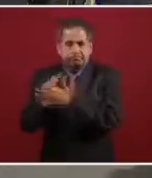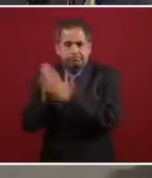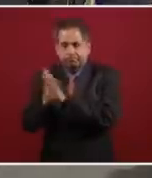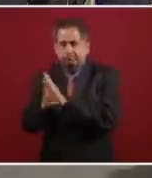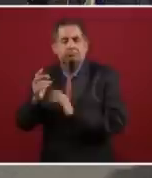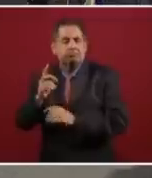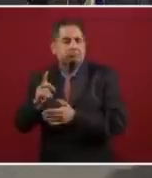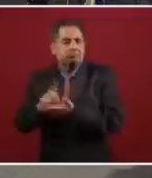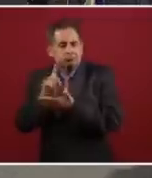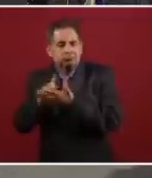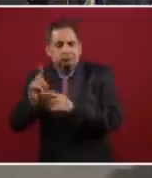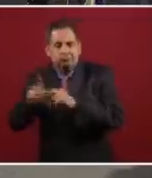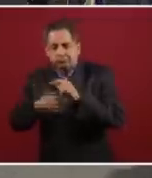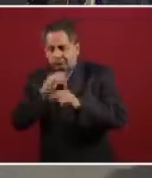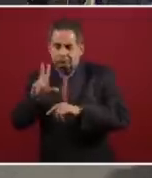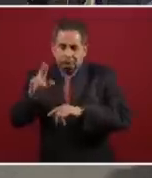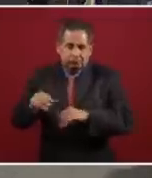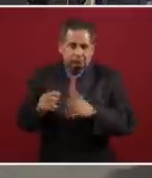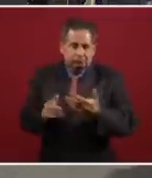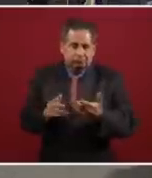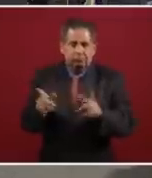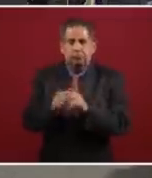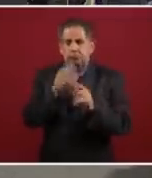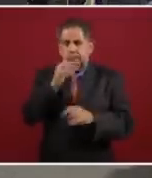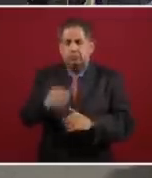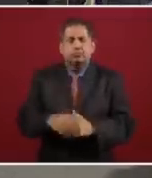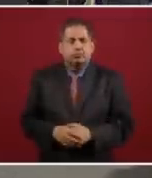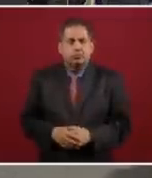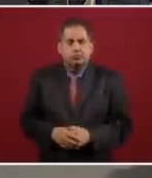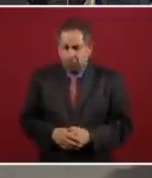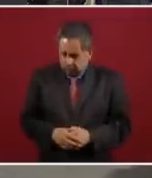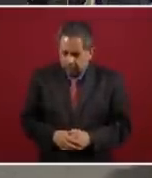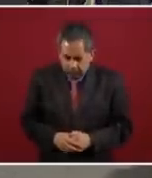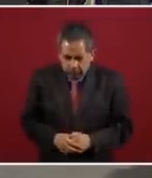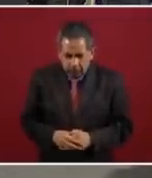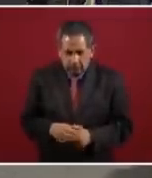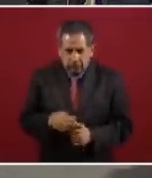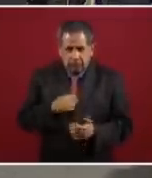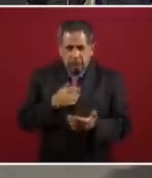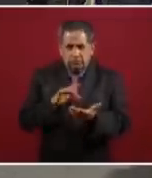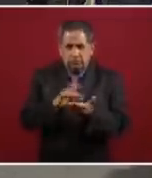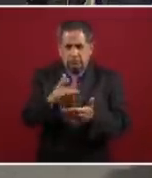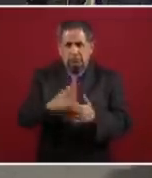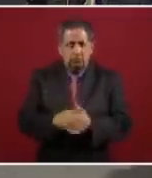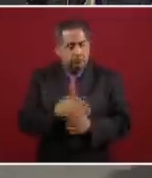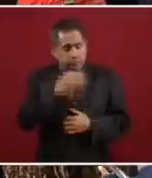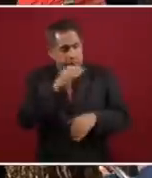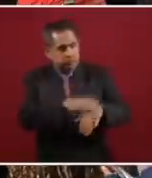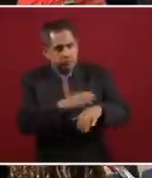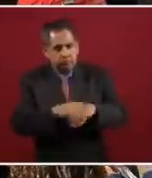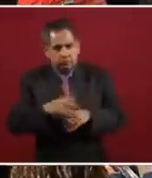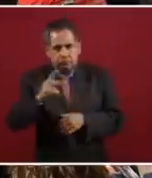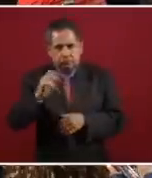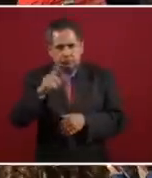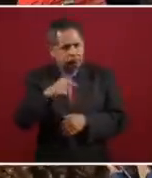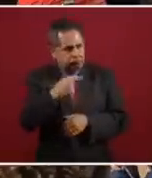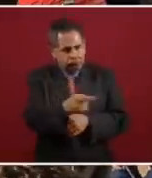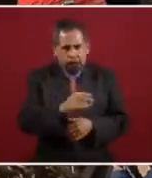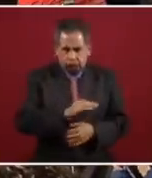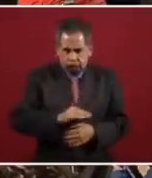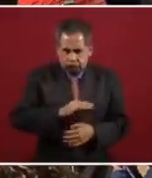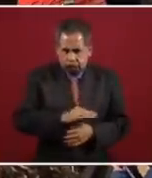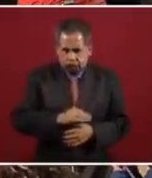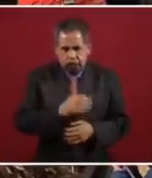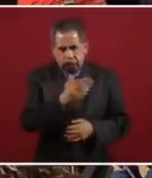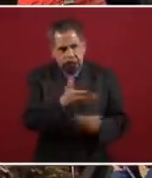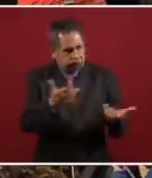o las malas prácticas delincuenciales, ¿no? Es cuando vamos a ayudar. ¿Qué mensaje le manda usted a Paul? A Paul, que lo felicito